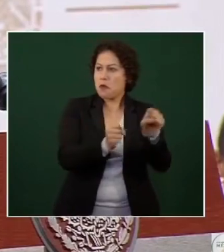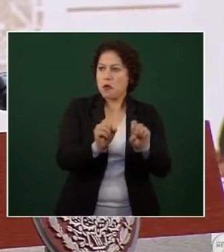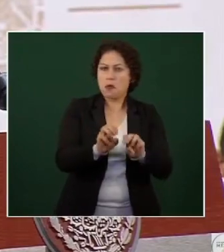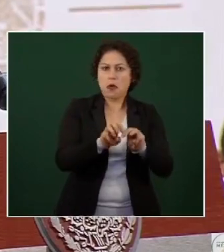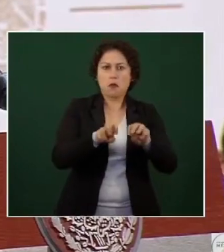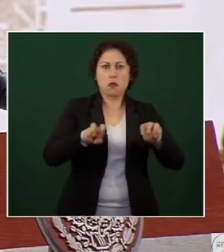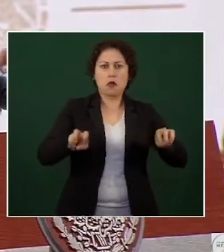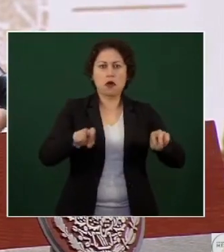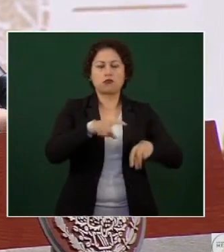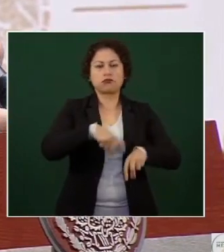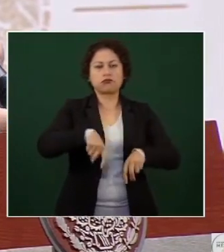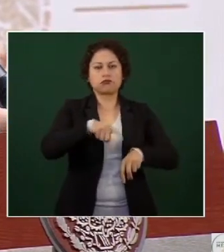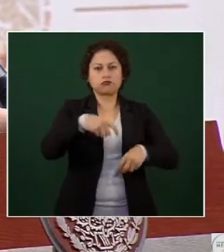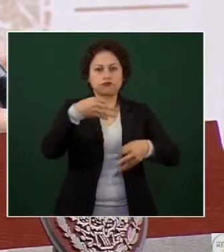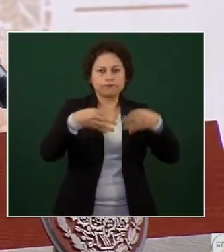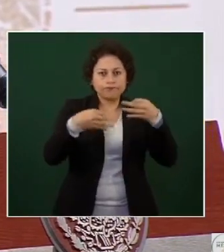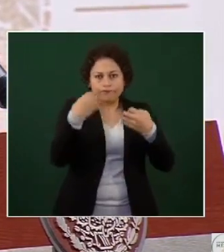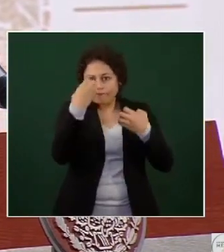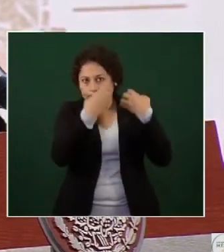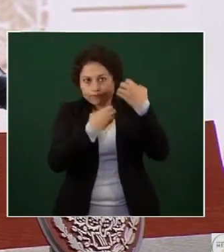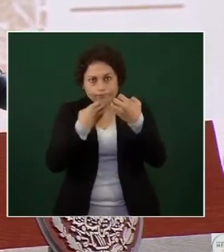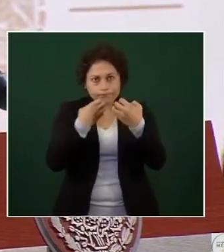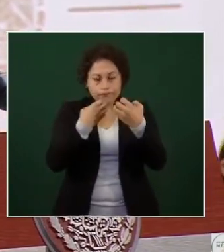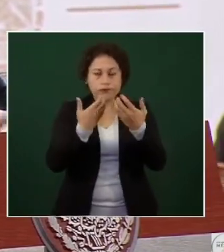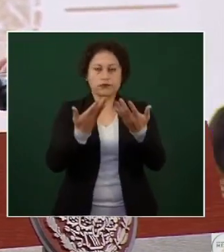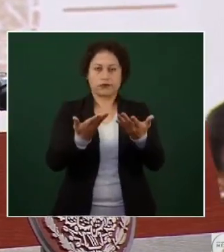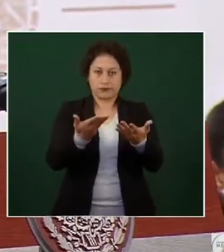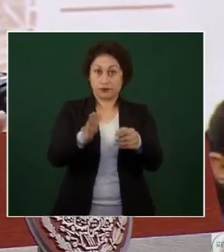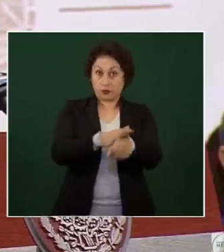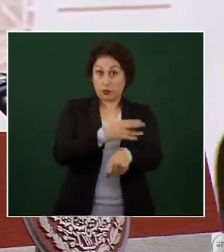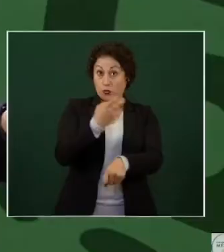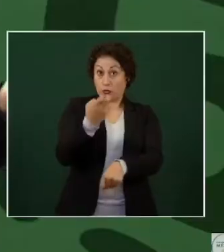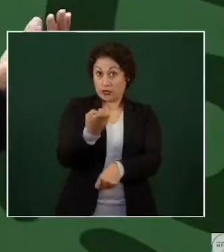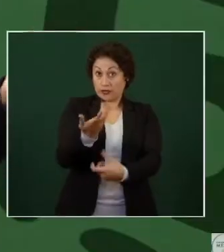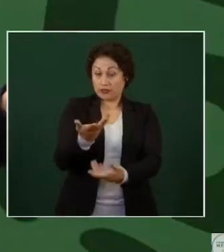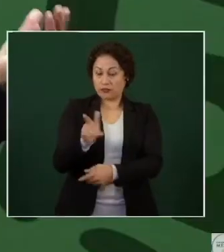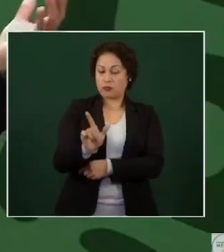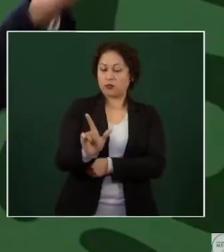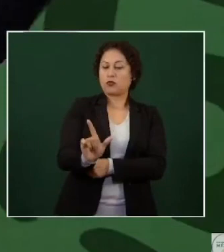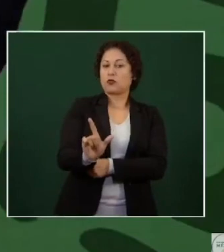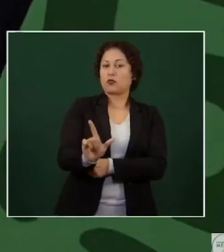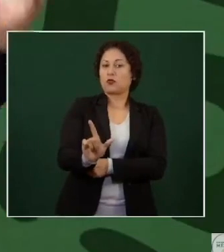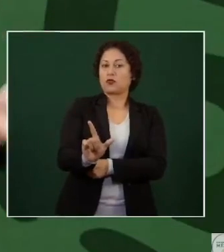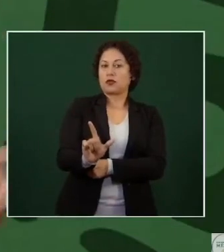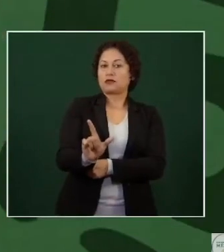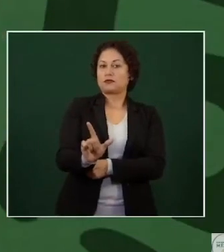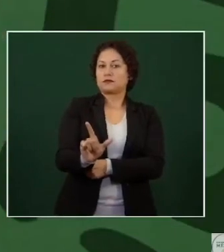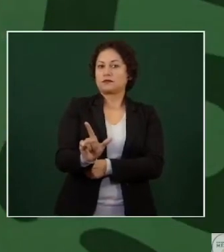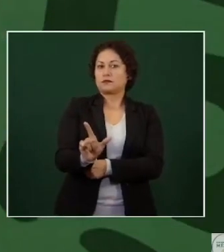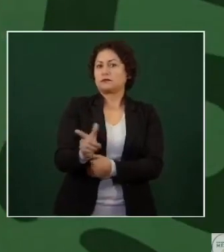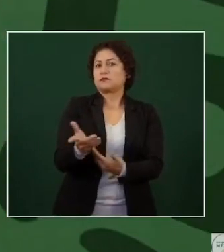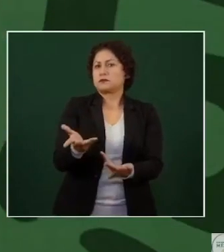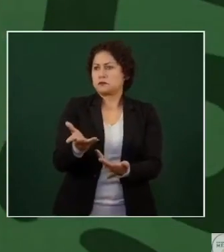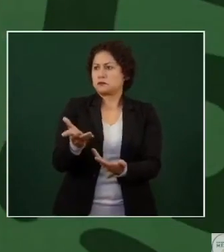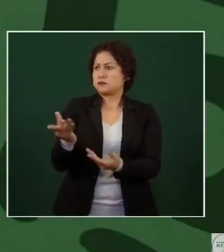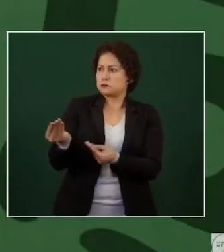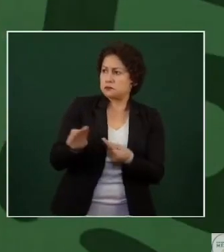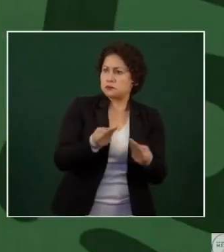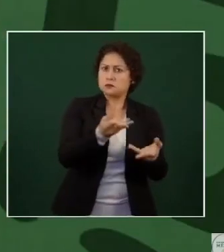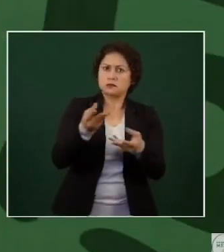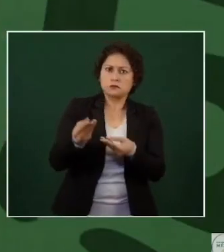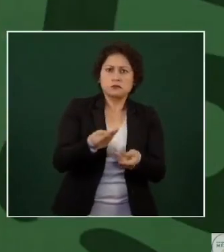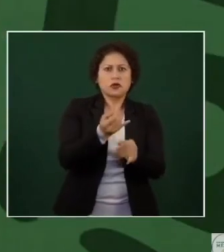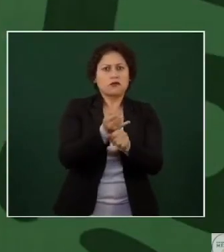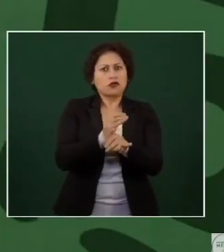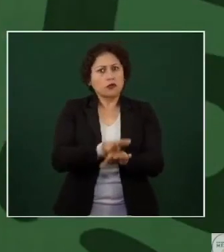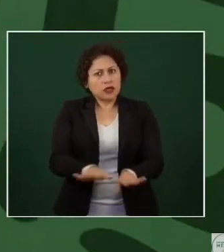Entonces, a partir de lunes, que se esté informando,